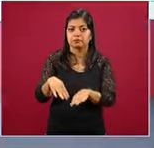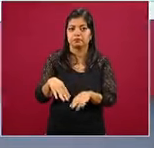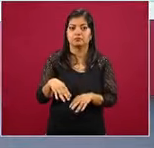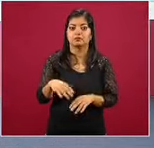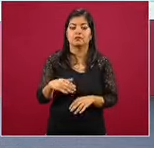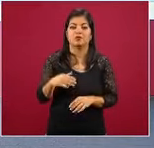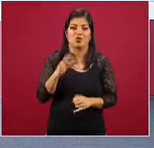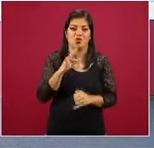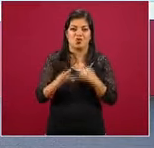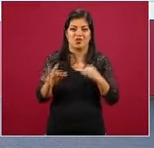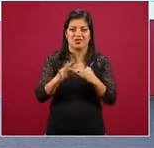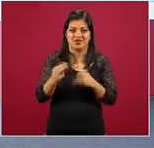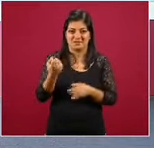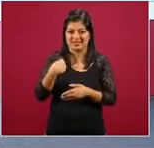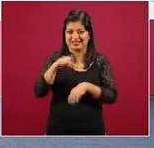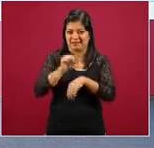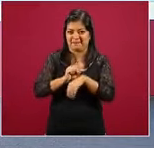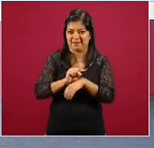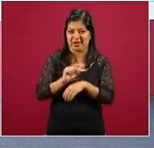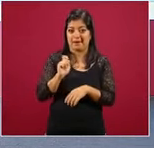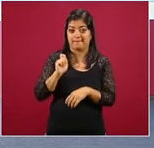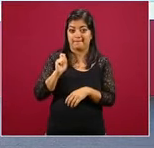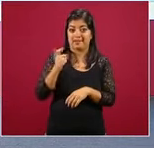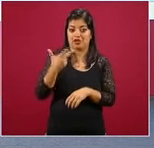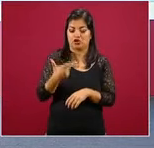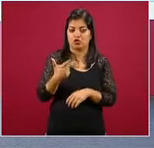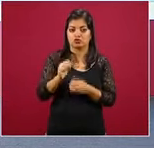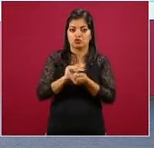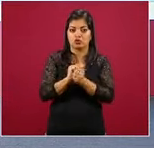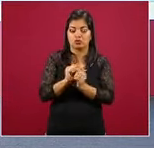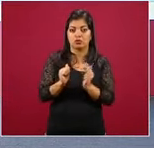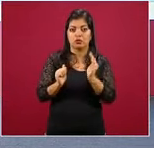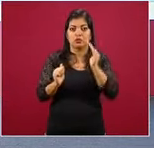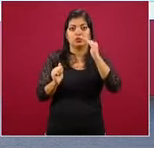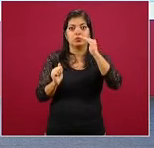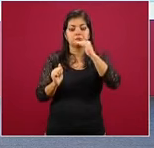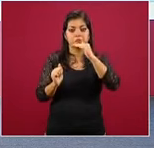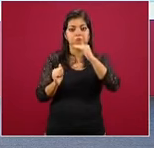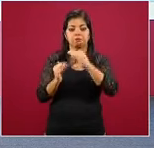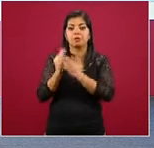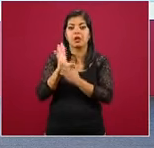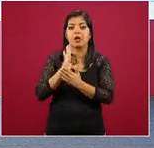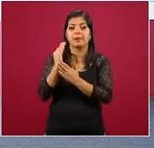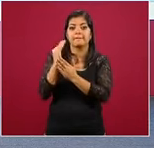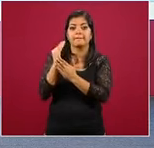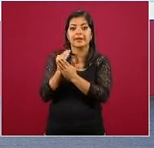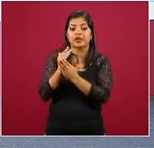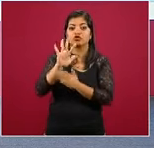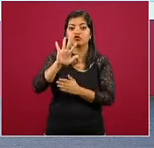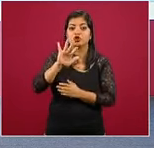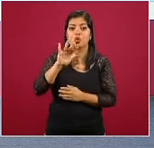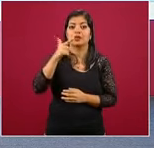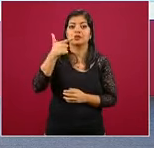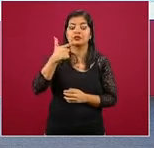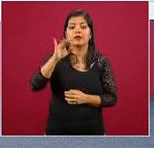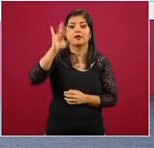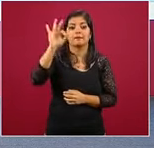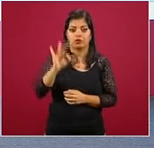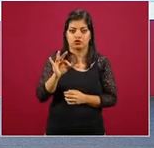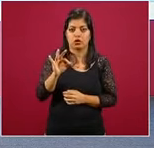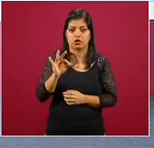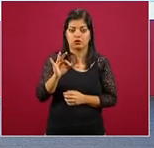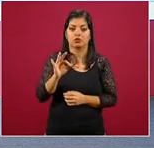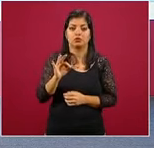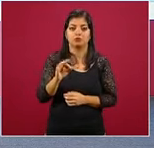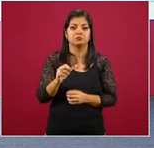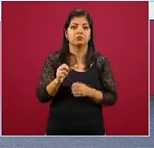última semana, ahora que agregamos la 28, este descenso inicia la semana con un menos 57%. Vamos a estar viendo